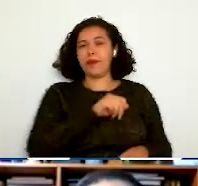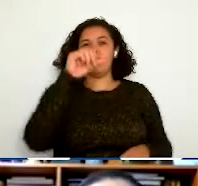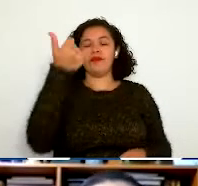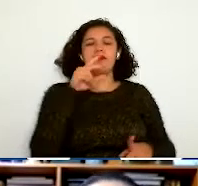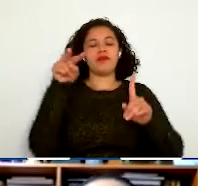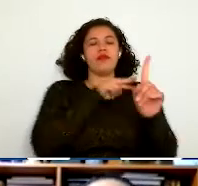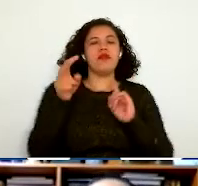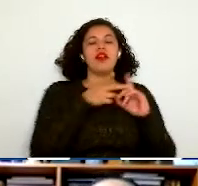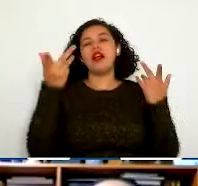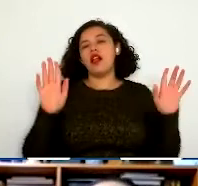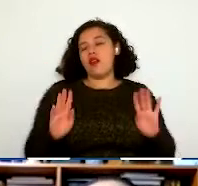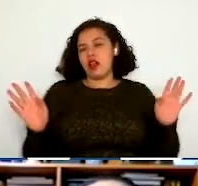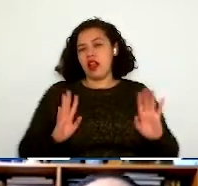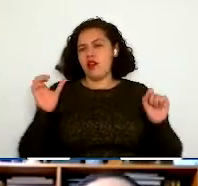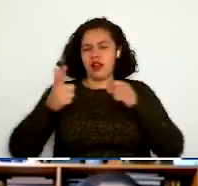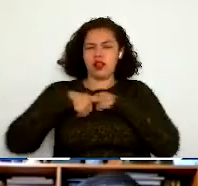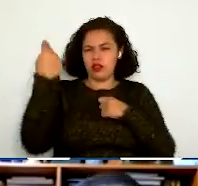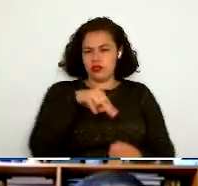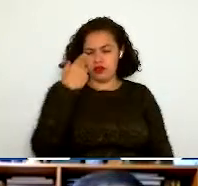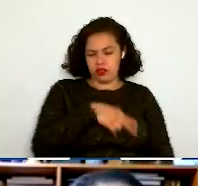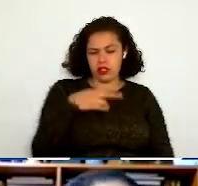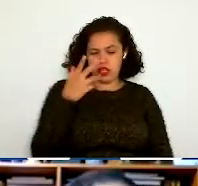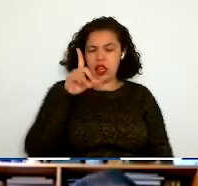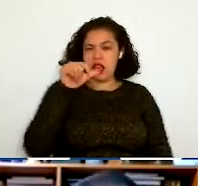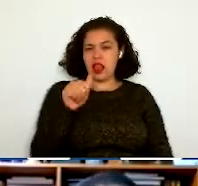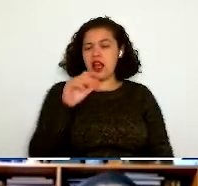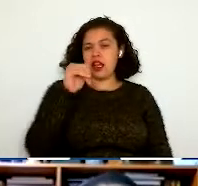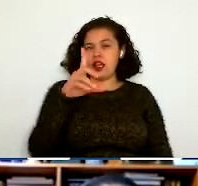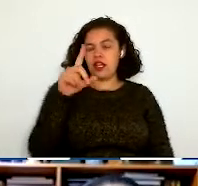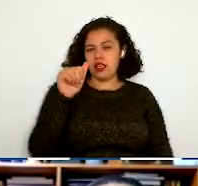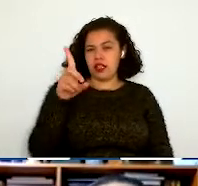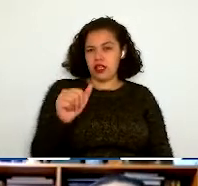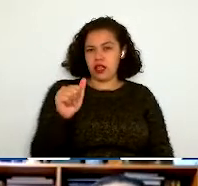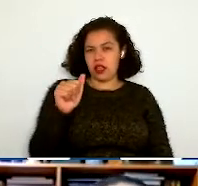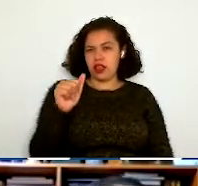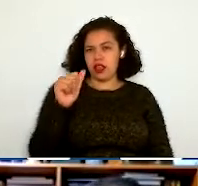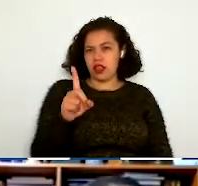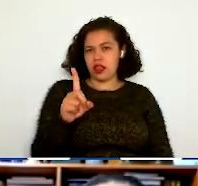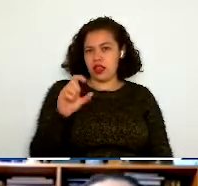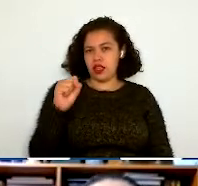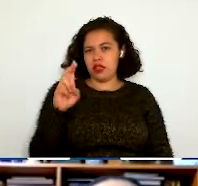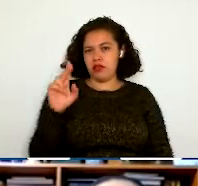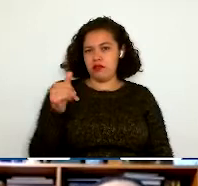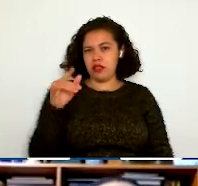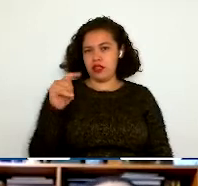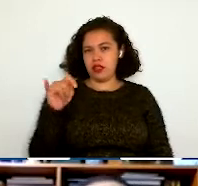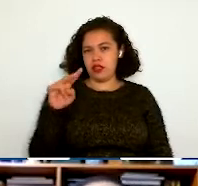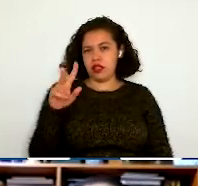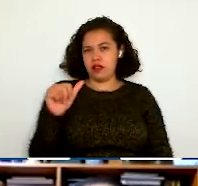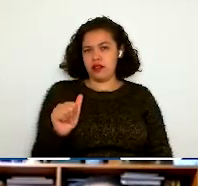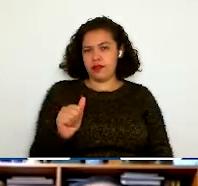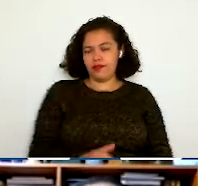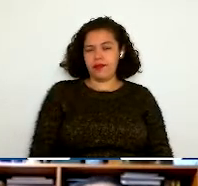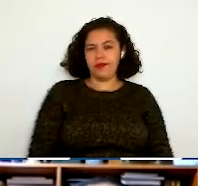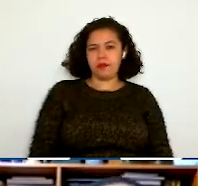es cualitativa o algo que se conoce como la calidad subjetiva. ¿Qué significa esto? Bueno, la calidad